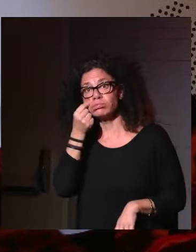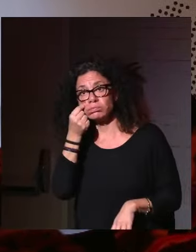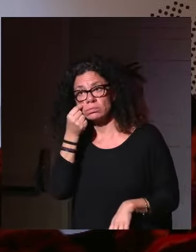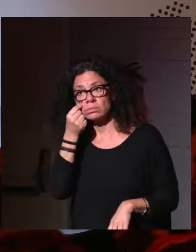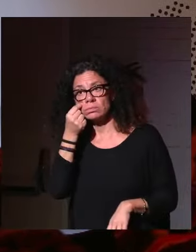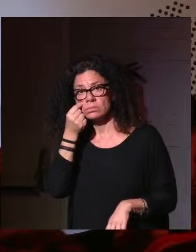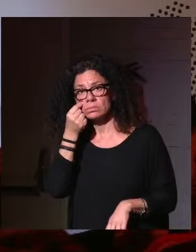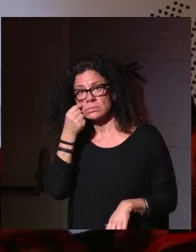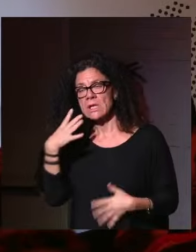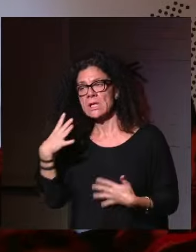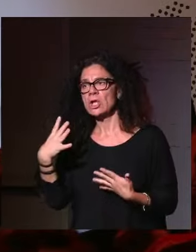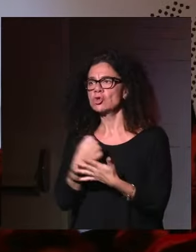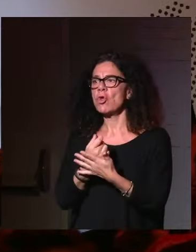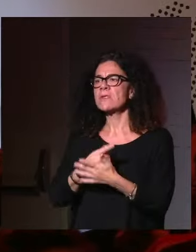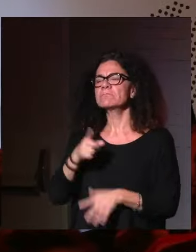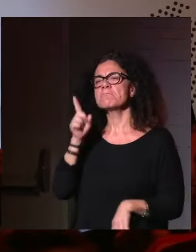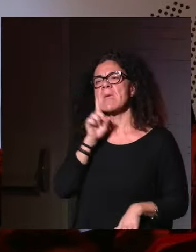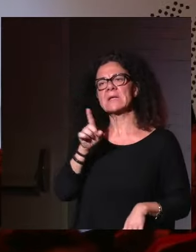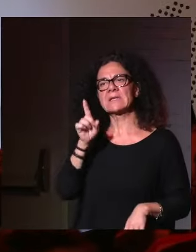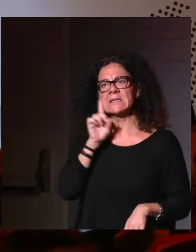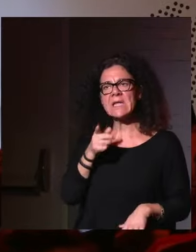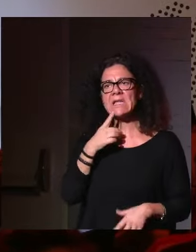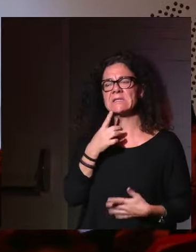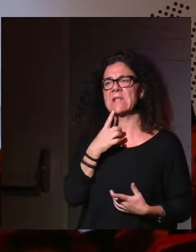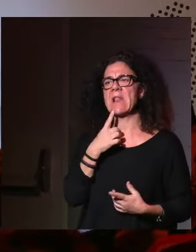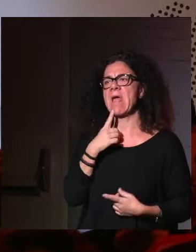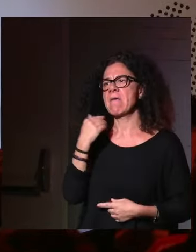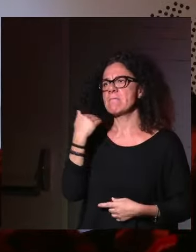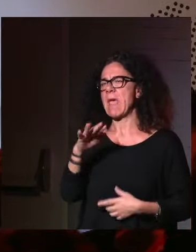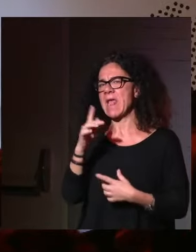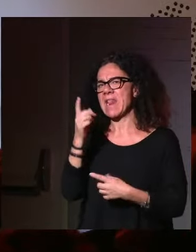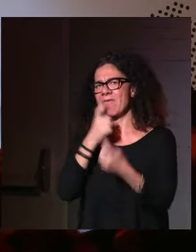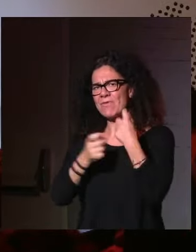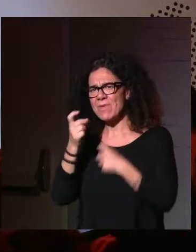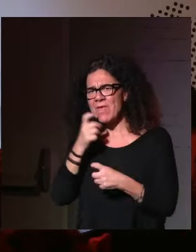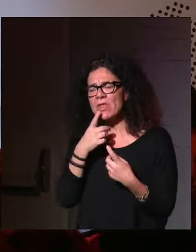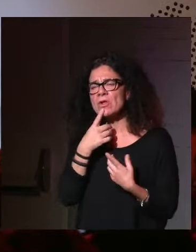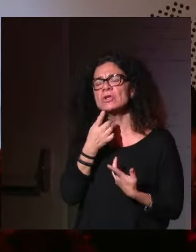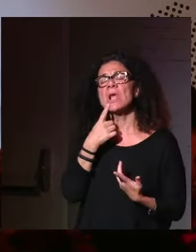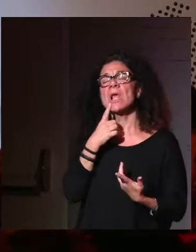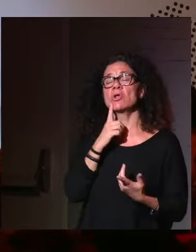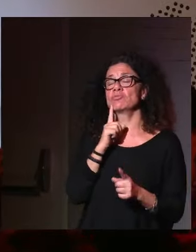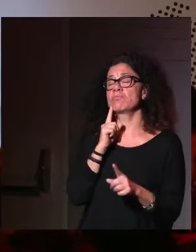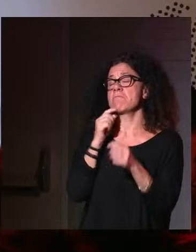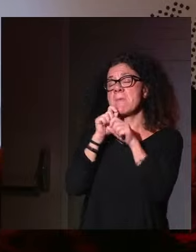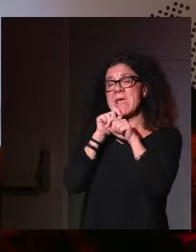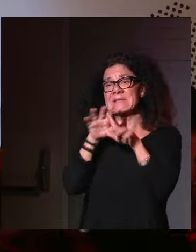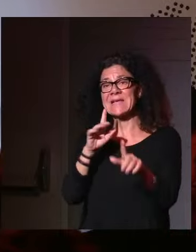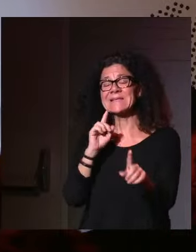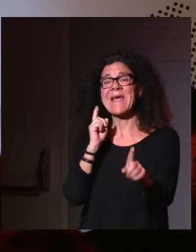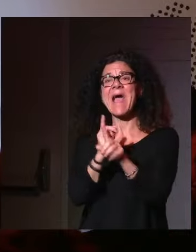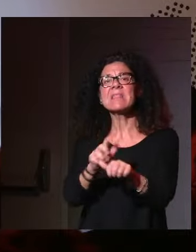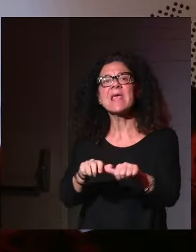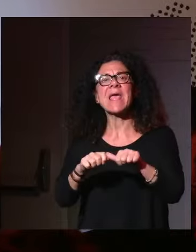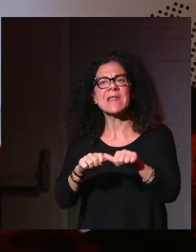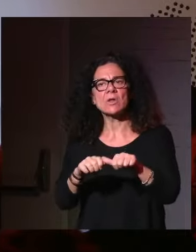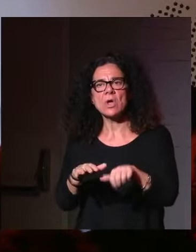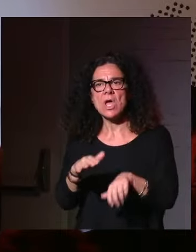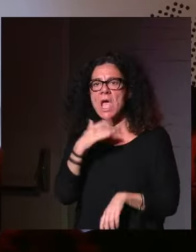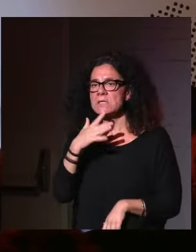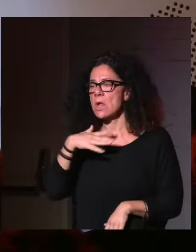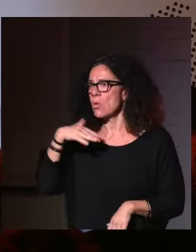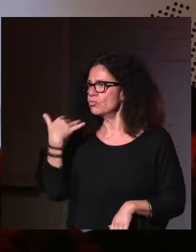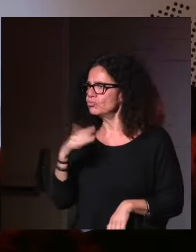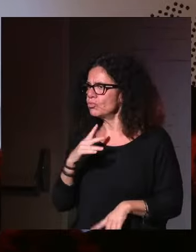que todas las mentiras y la desinformación y los mensajes antig género eh Son un camino espectacular para